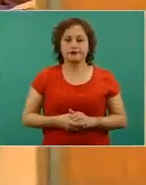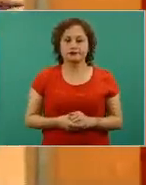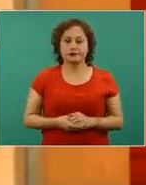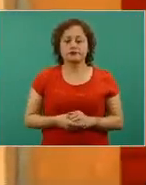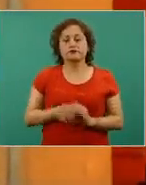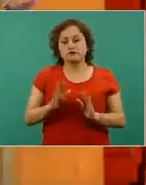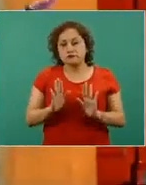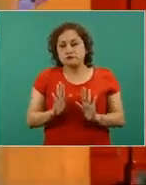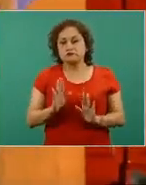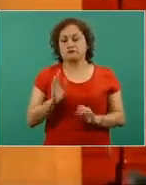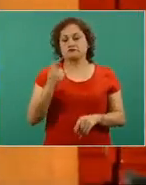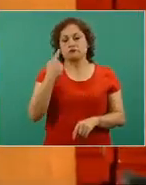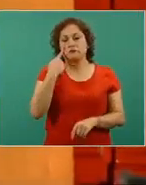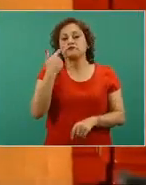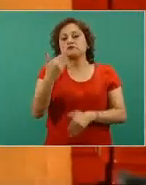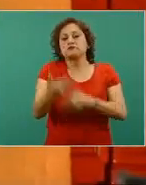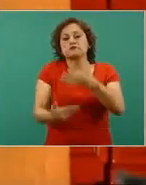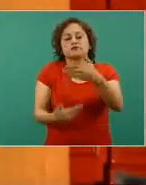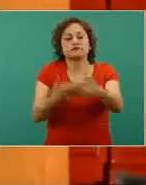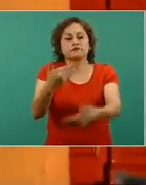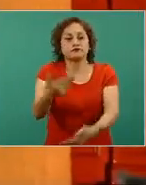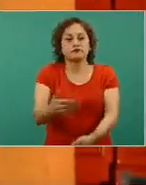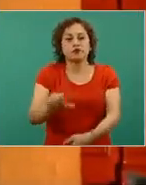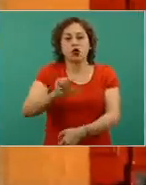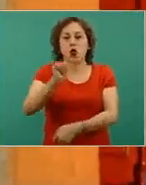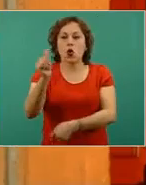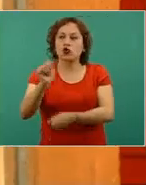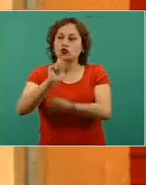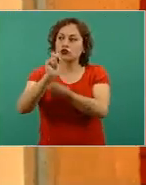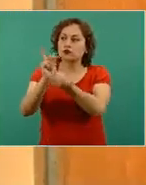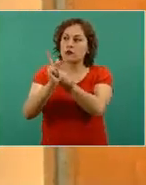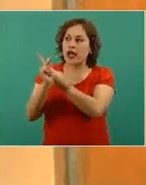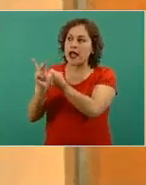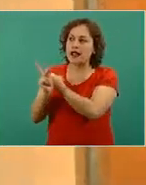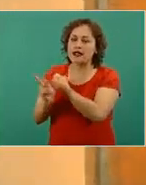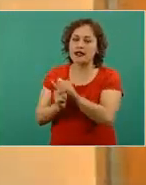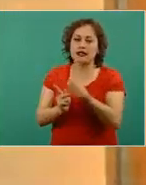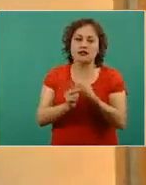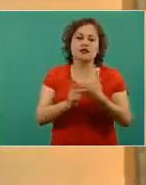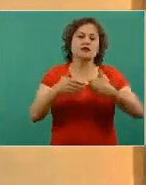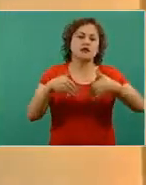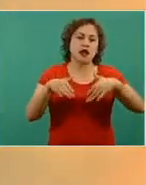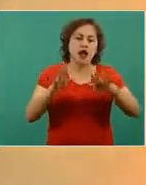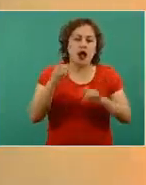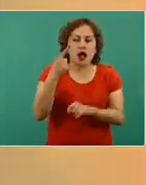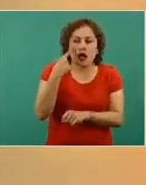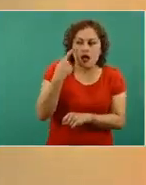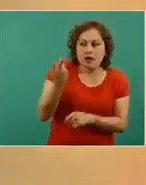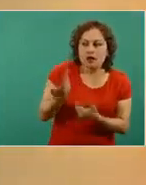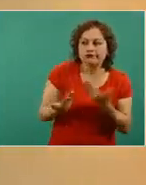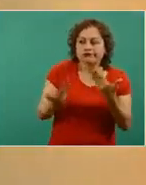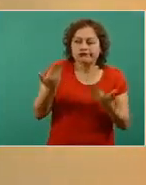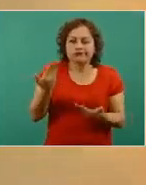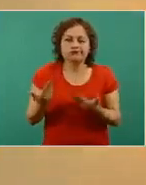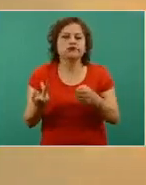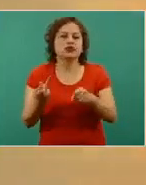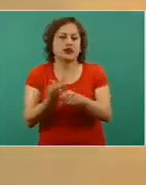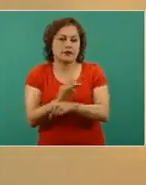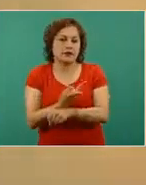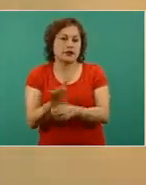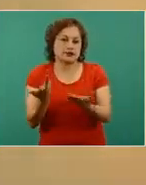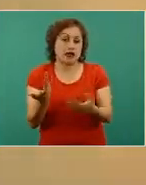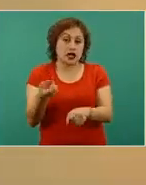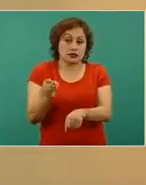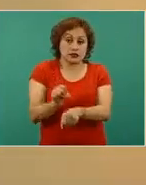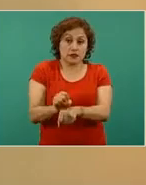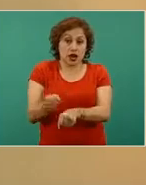otros continentes que, si bien pues tienen un reporte mucho menor de cifras, también los visualizamos, y cada semana desde la Unidad